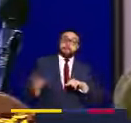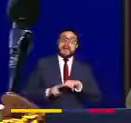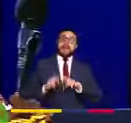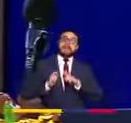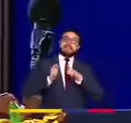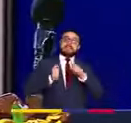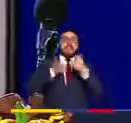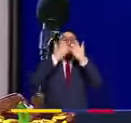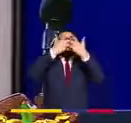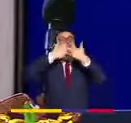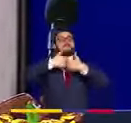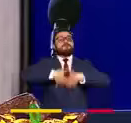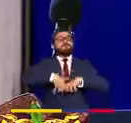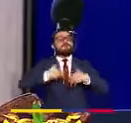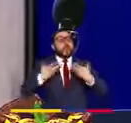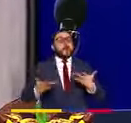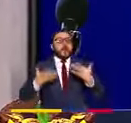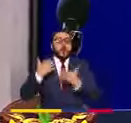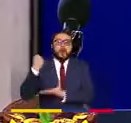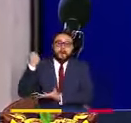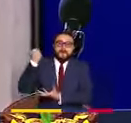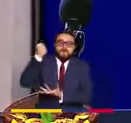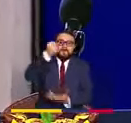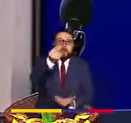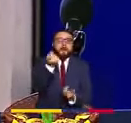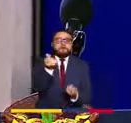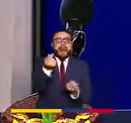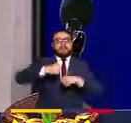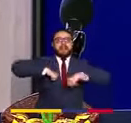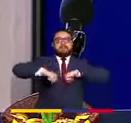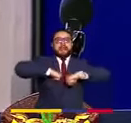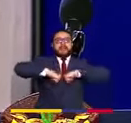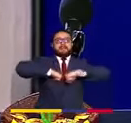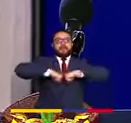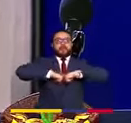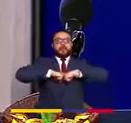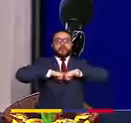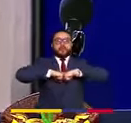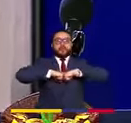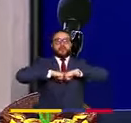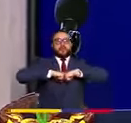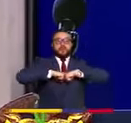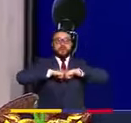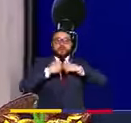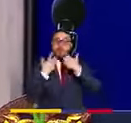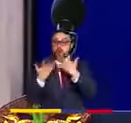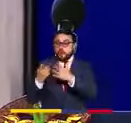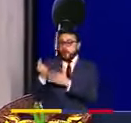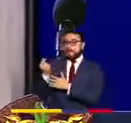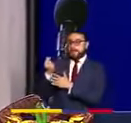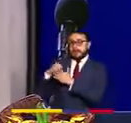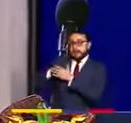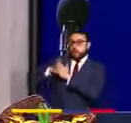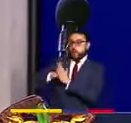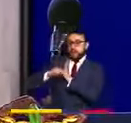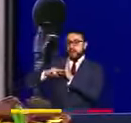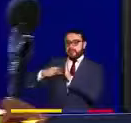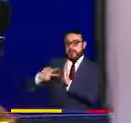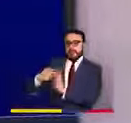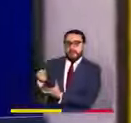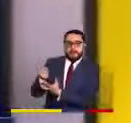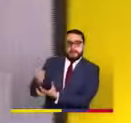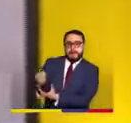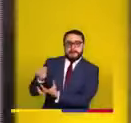Y ahí dejaron de poner las reservas técnicas que les tocaba por